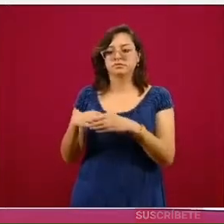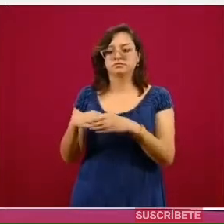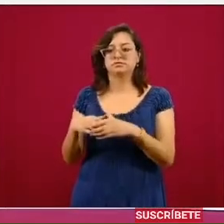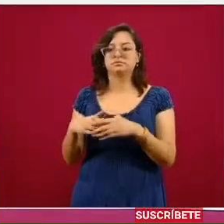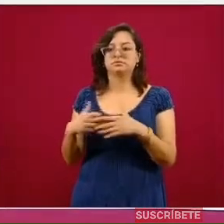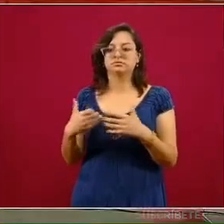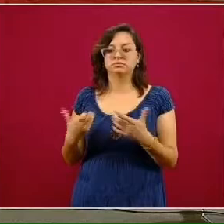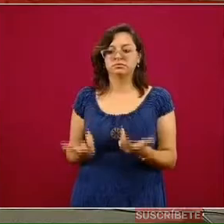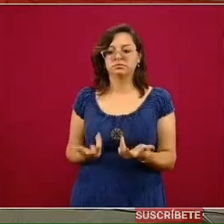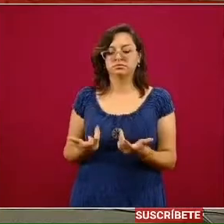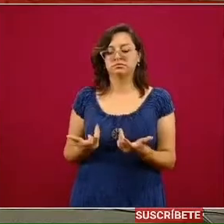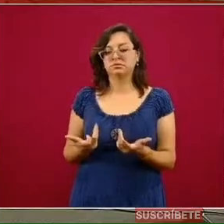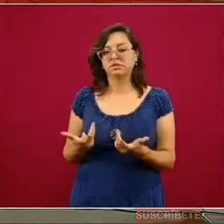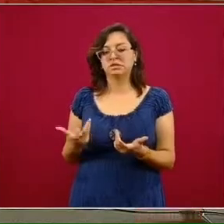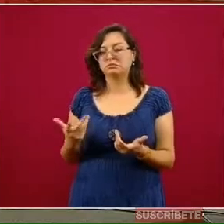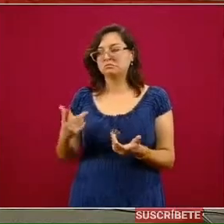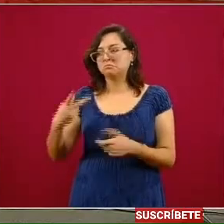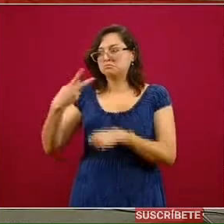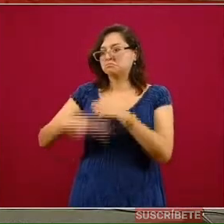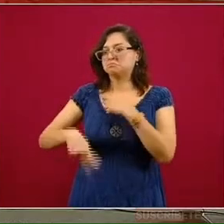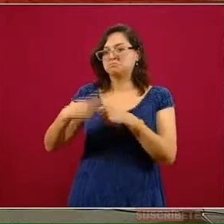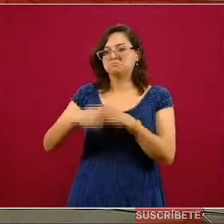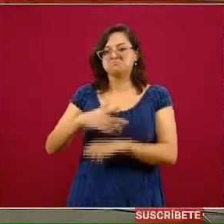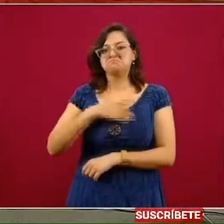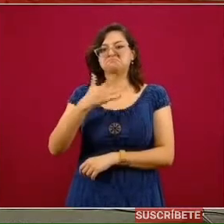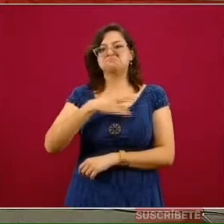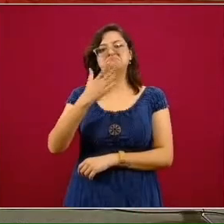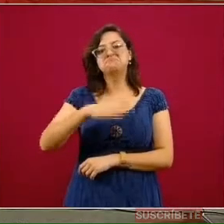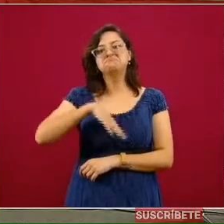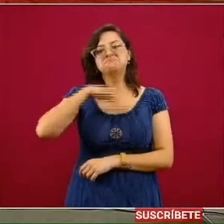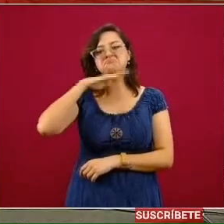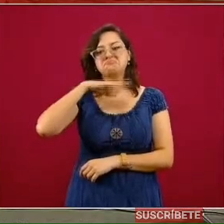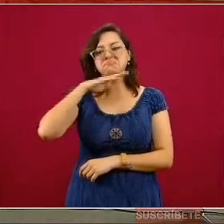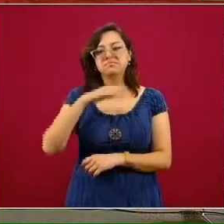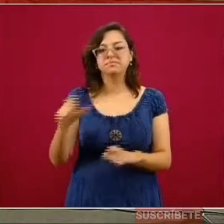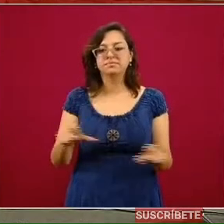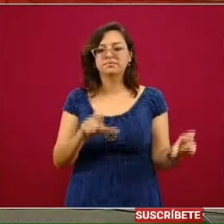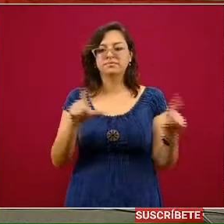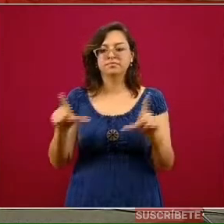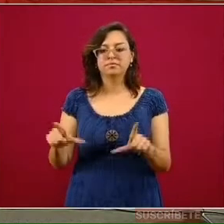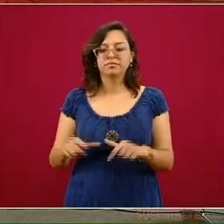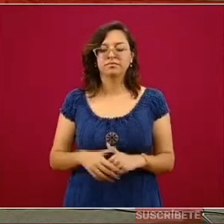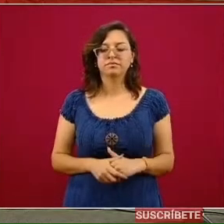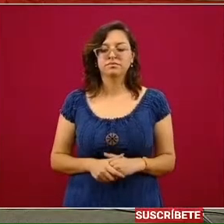un poco menos compenetradas con el riesgo. La siguiente.